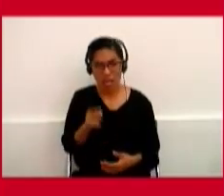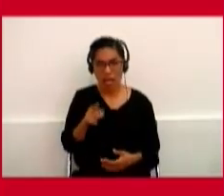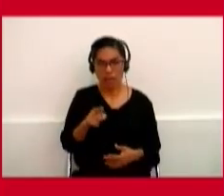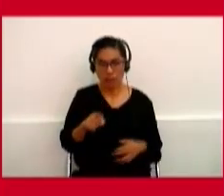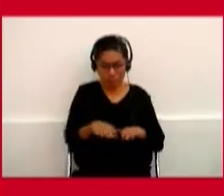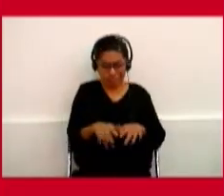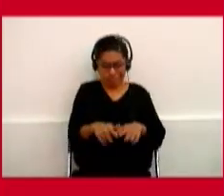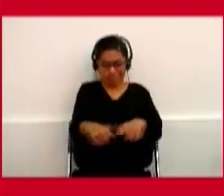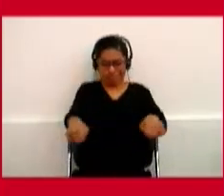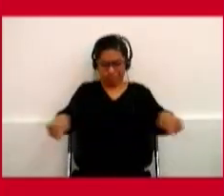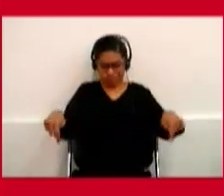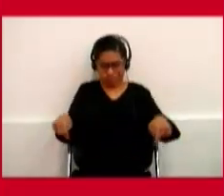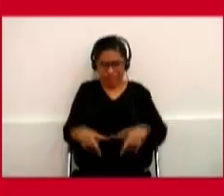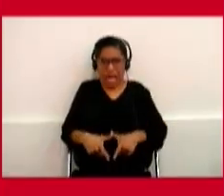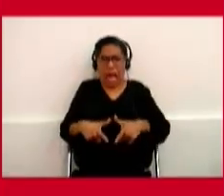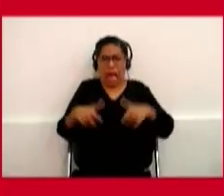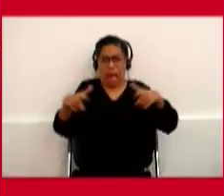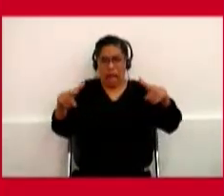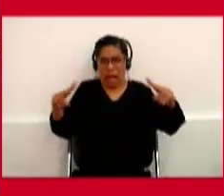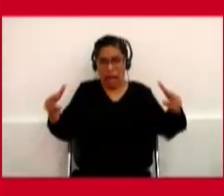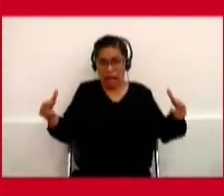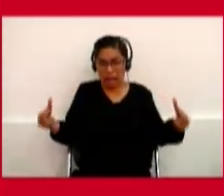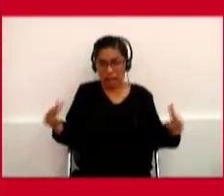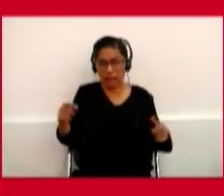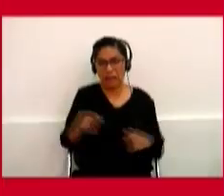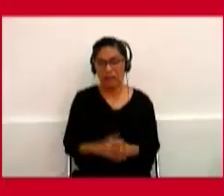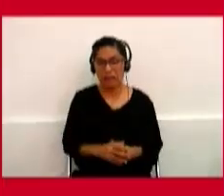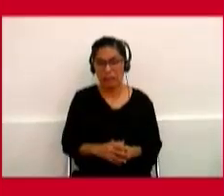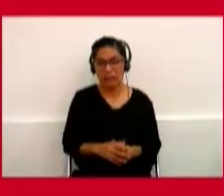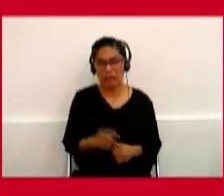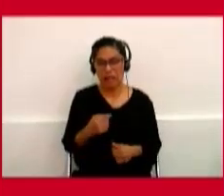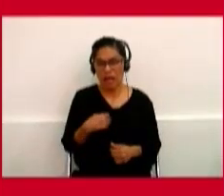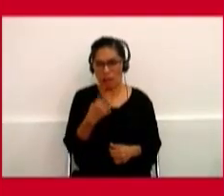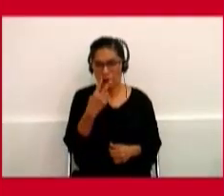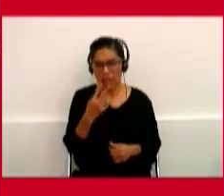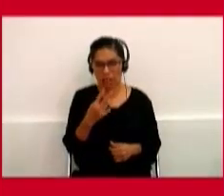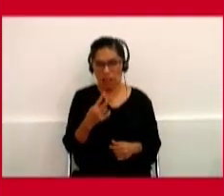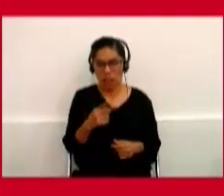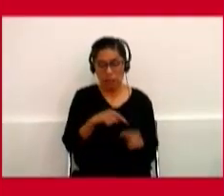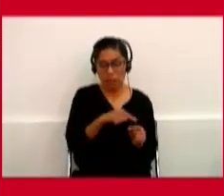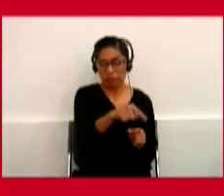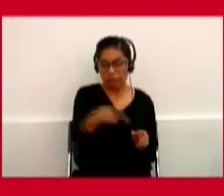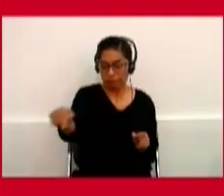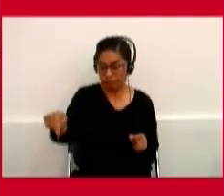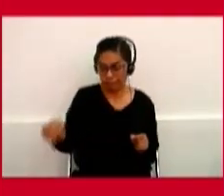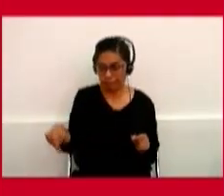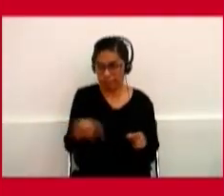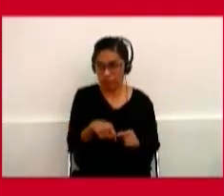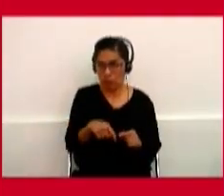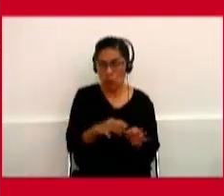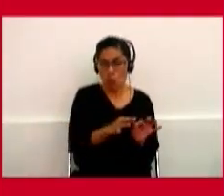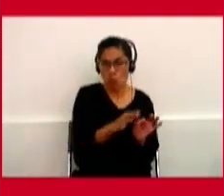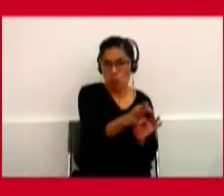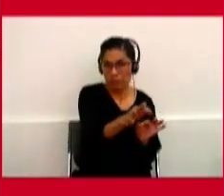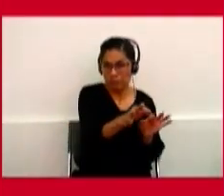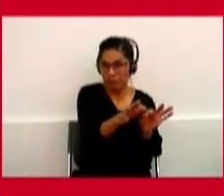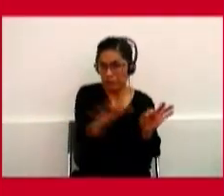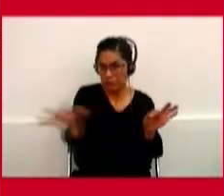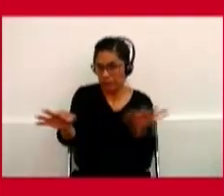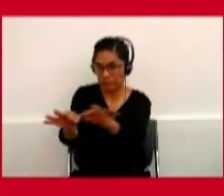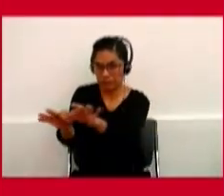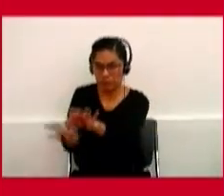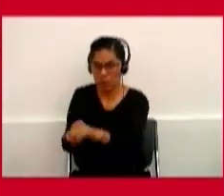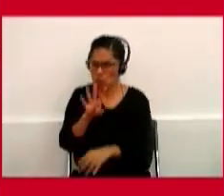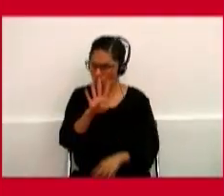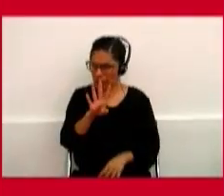mayor tamaño? Porque he visto que pretende secciones de 4x4, ¿no? Porque para la longitud planteada, que es casi